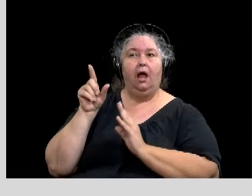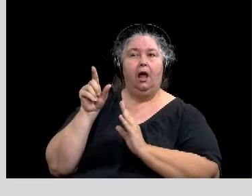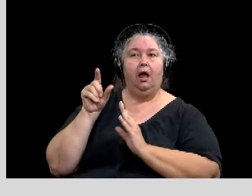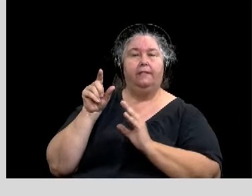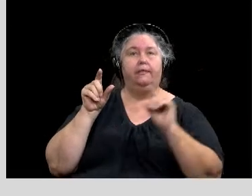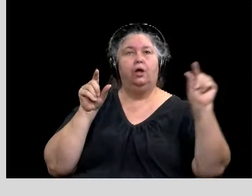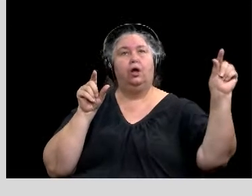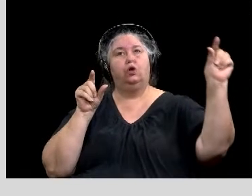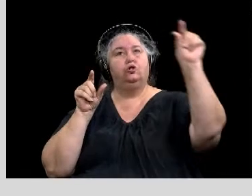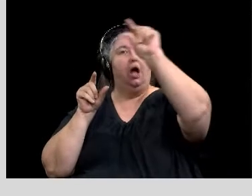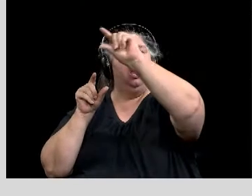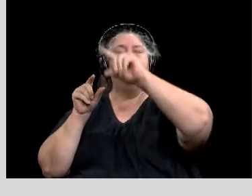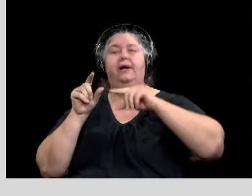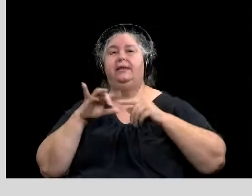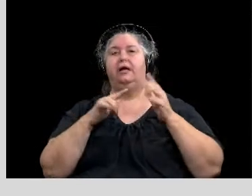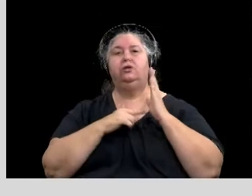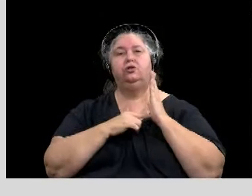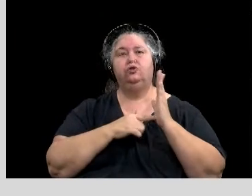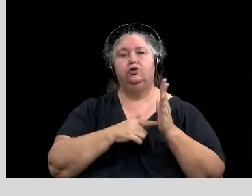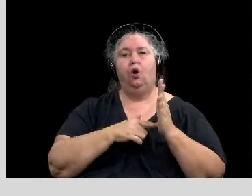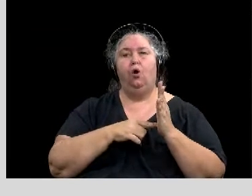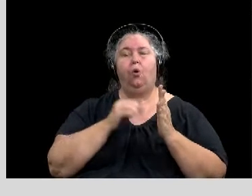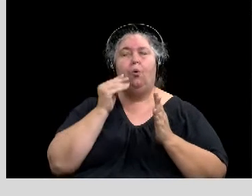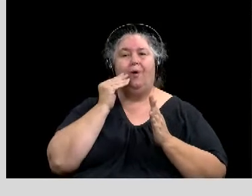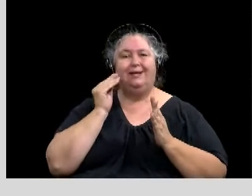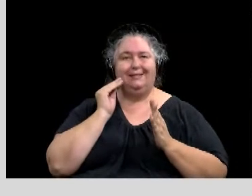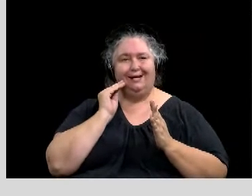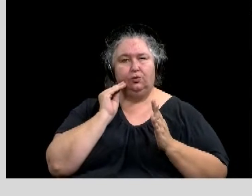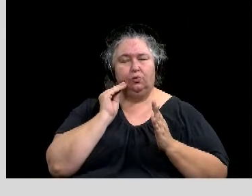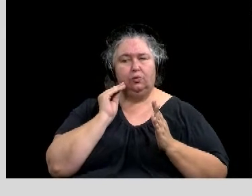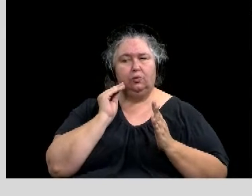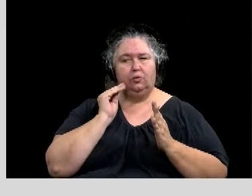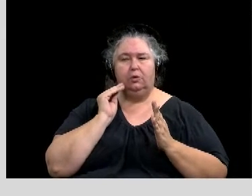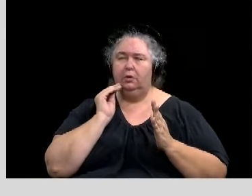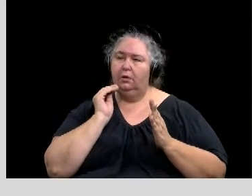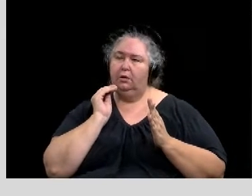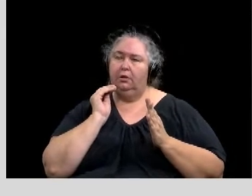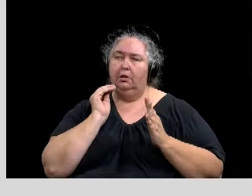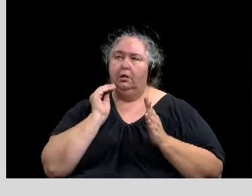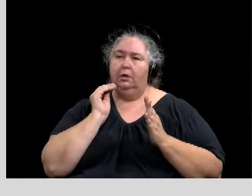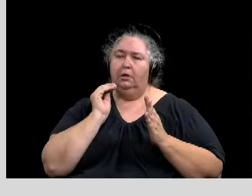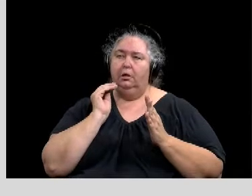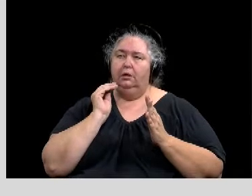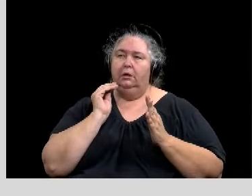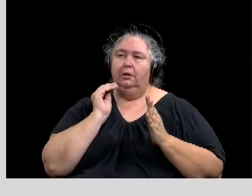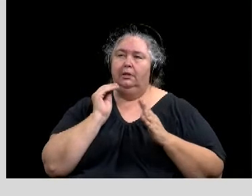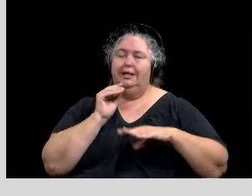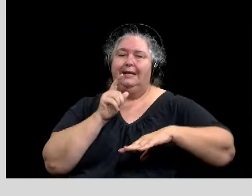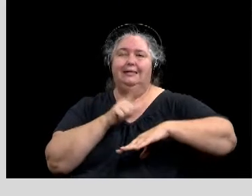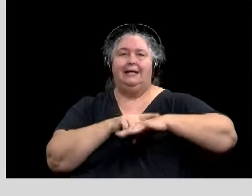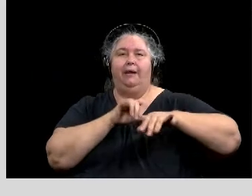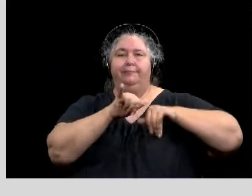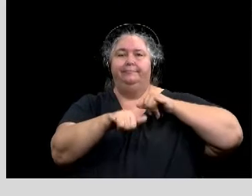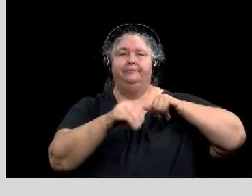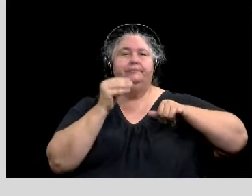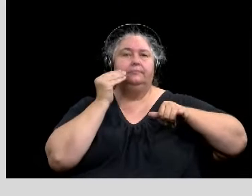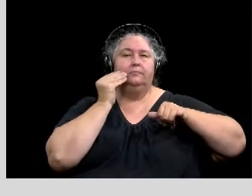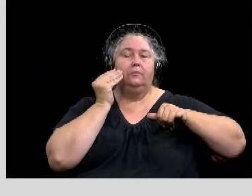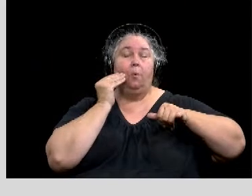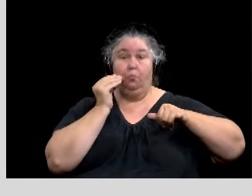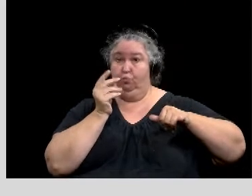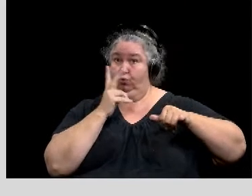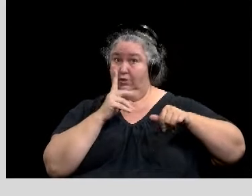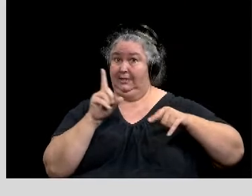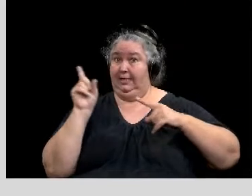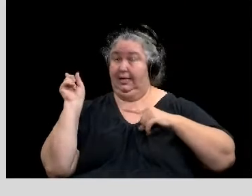los números y esto puede ver que aquí esto es los residentes que están en